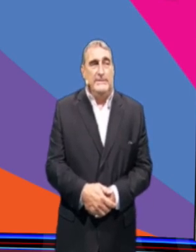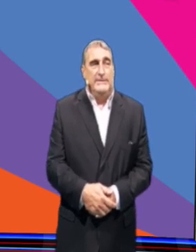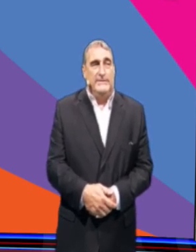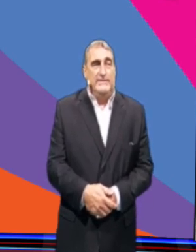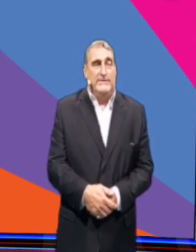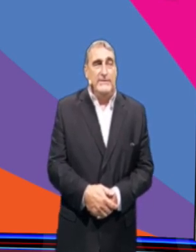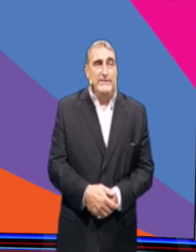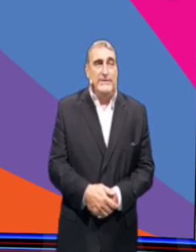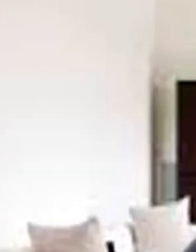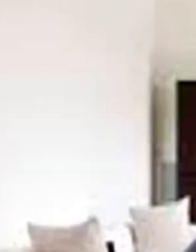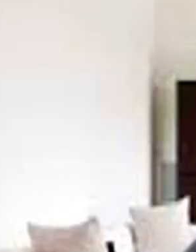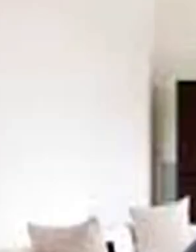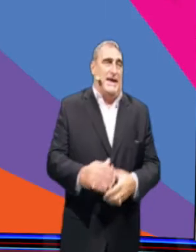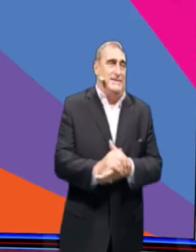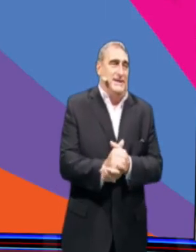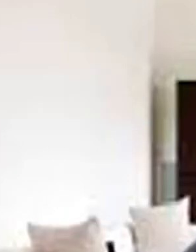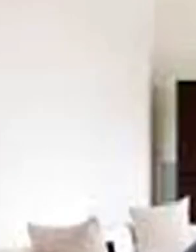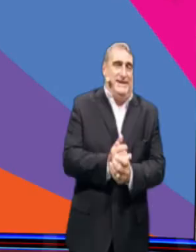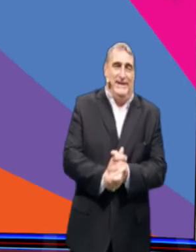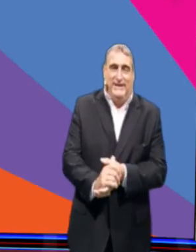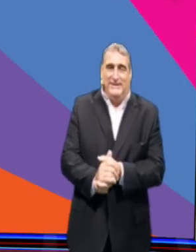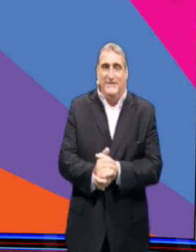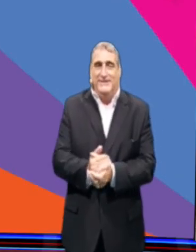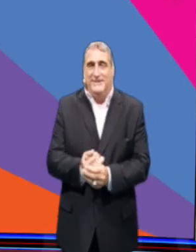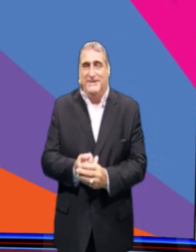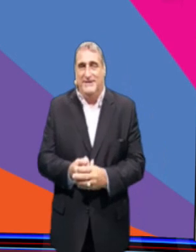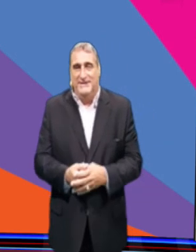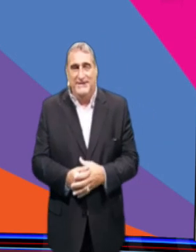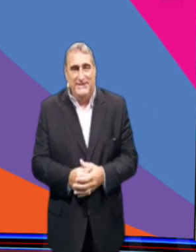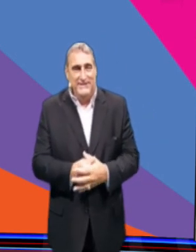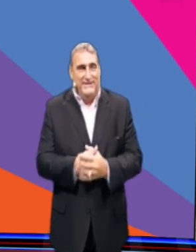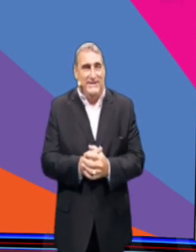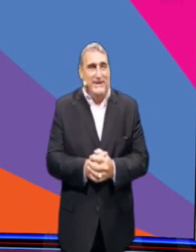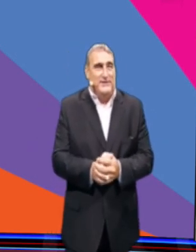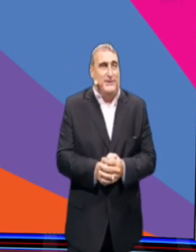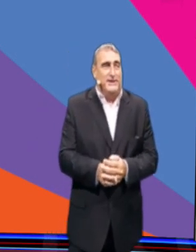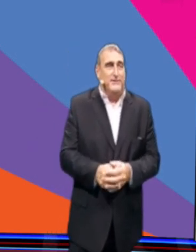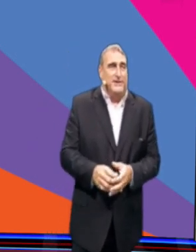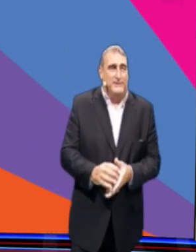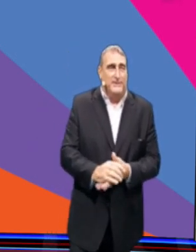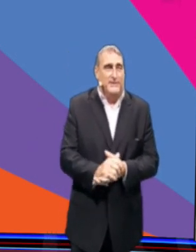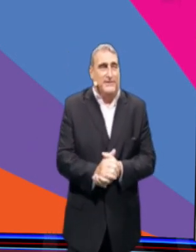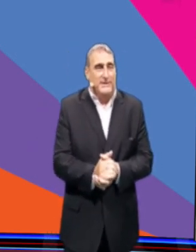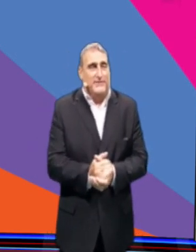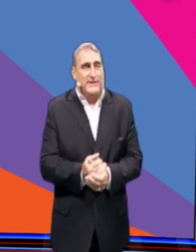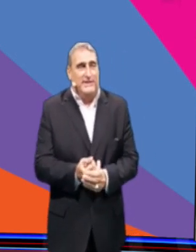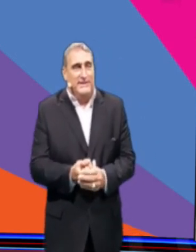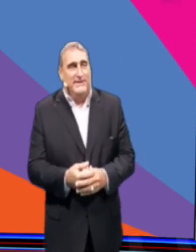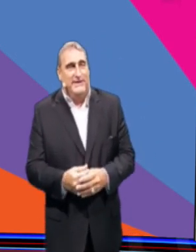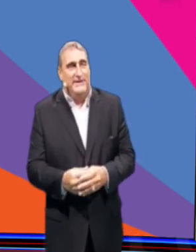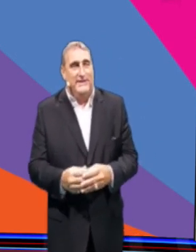Bueno, por eso suficiente. Ah, sí. ¿Eh?